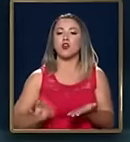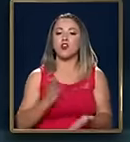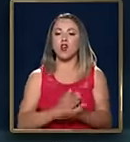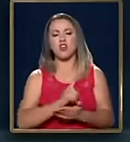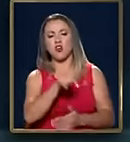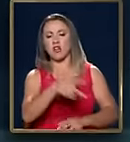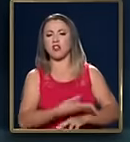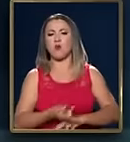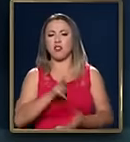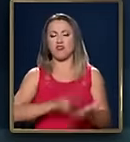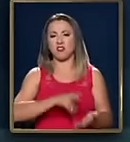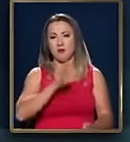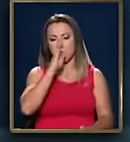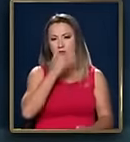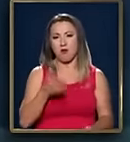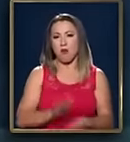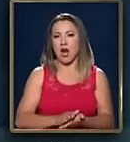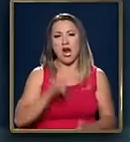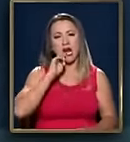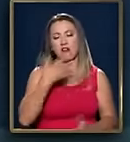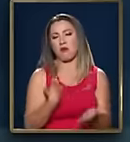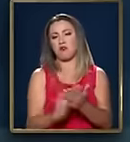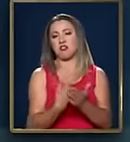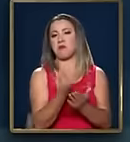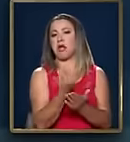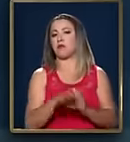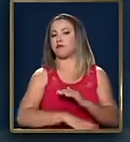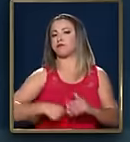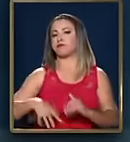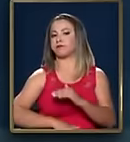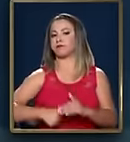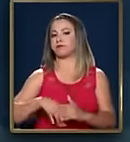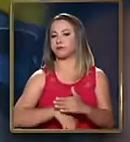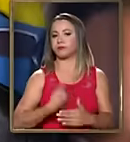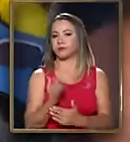no, este weón va a ser perro muerto, weón, no va a ir. Así fue, weón.